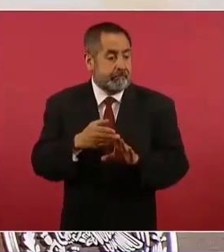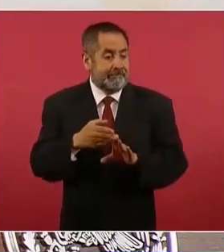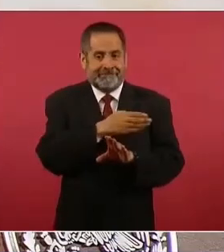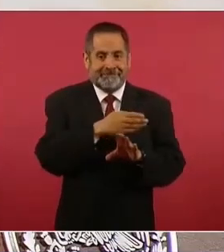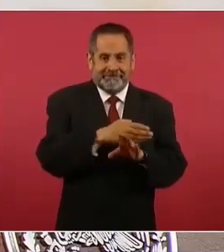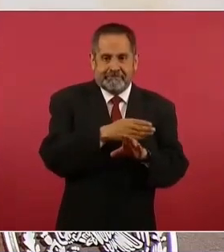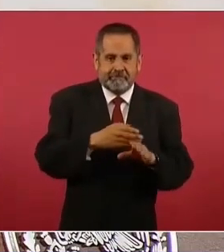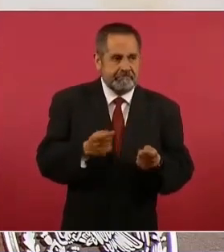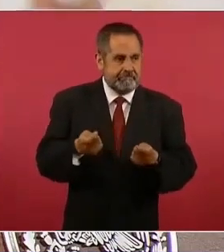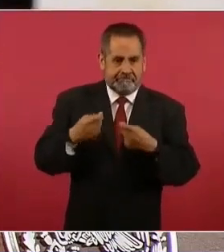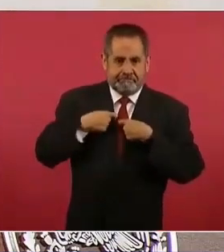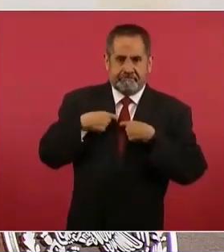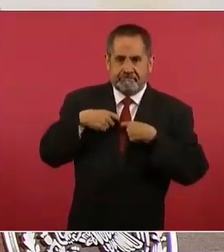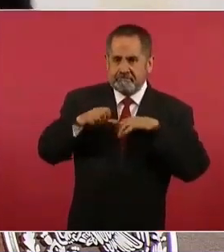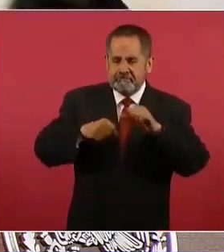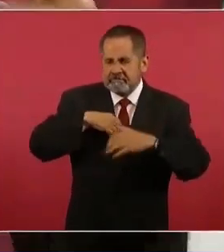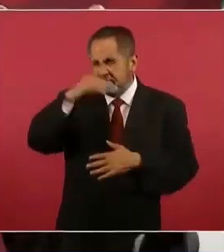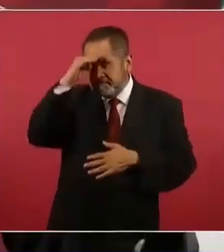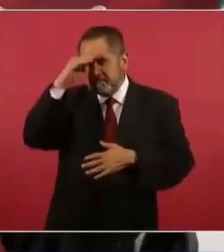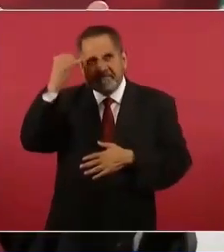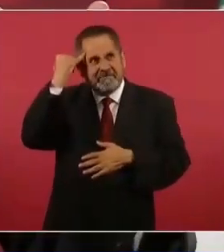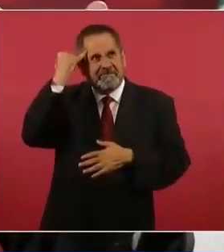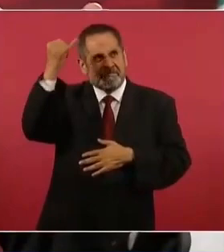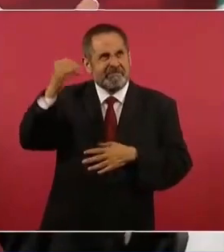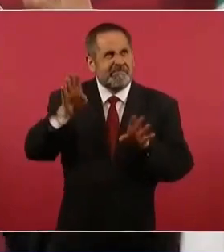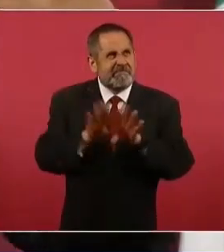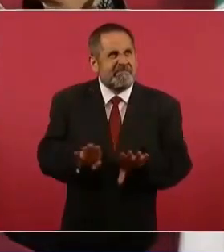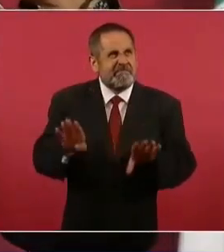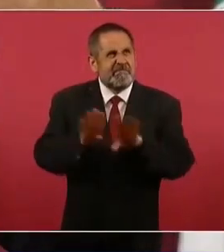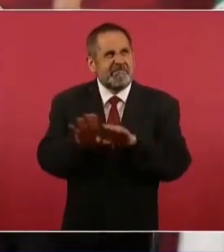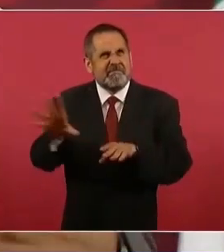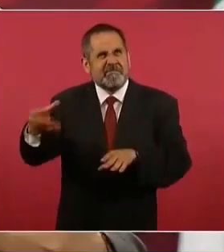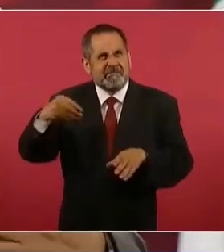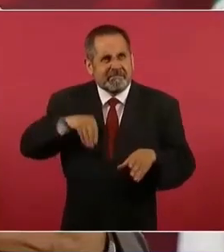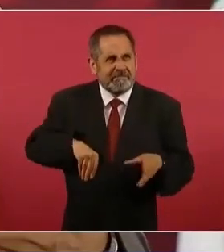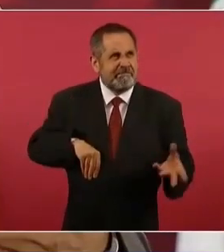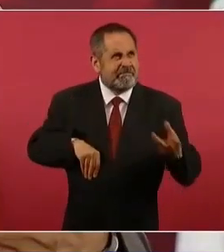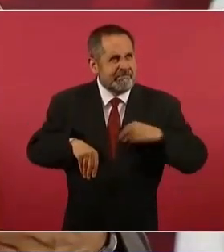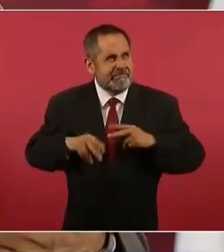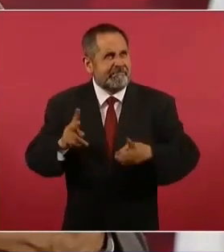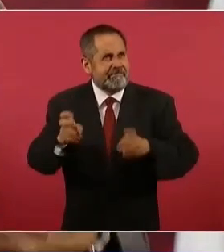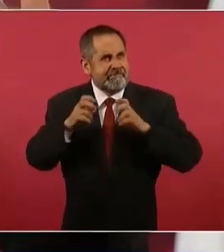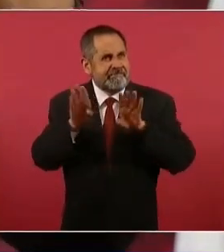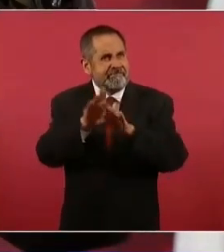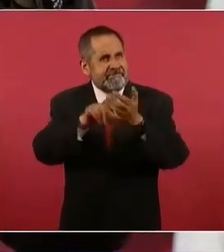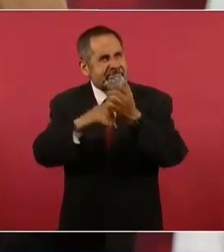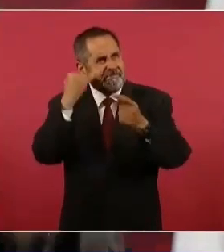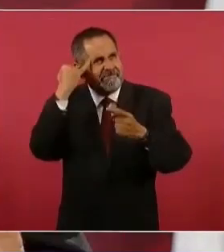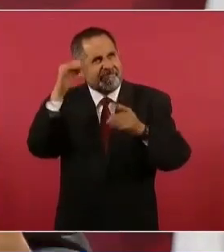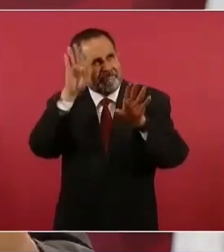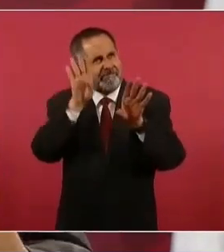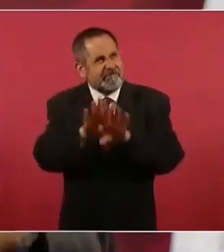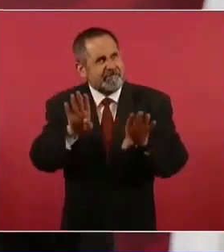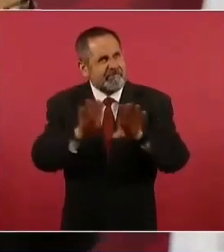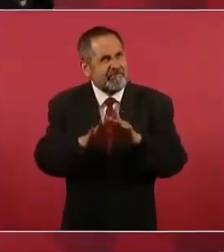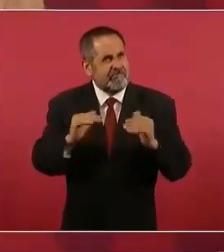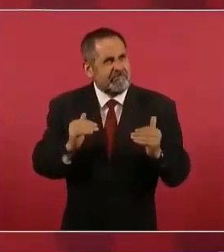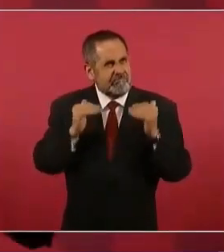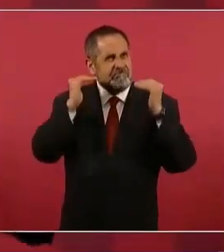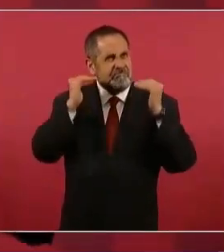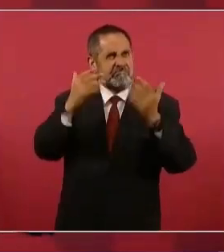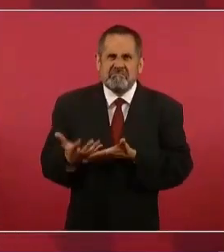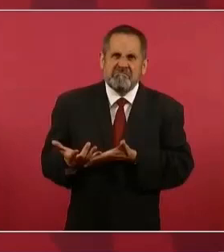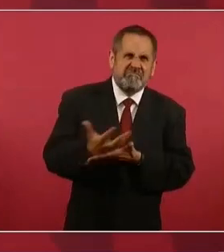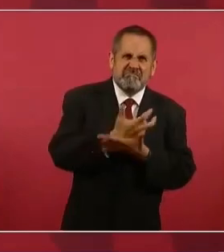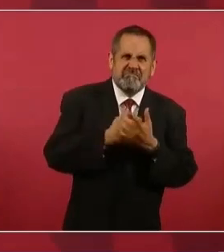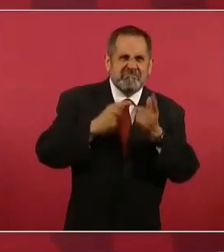que llegue, ya está pensando en cómo va a robar para hacerse grande con la riqueza